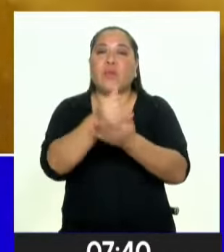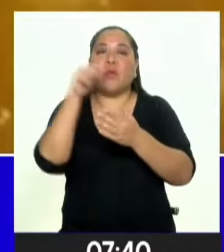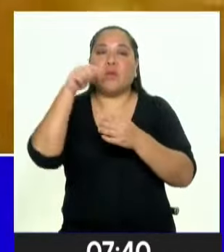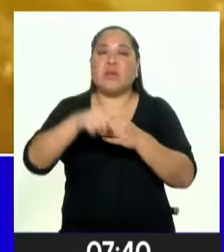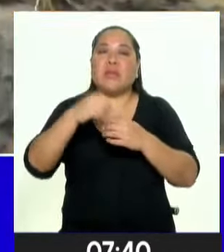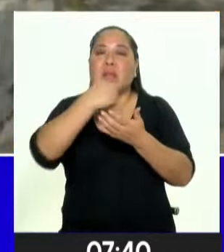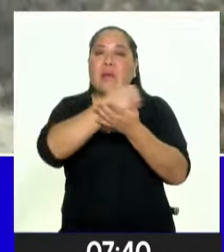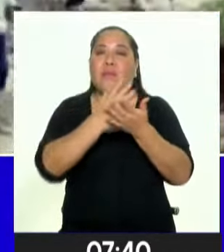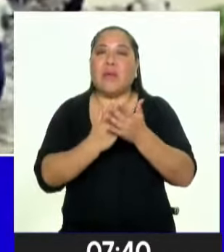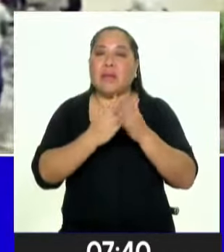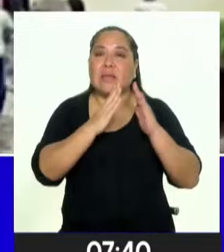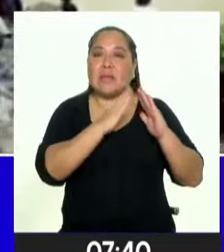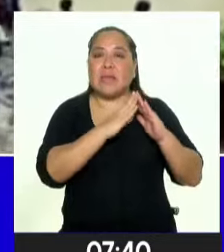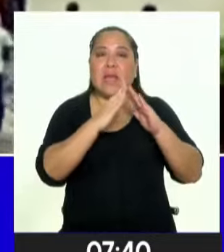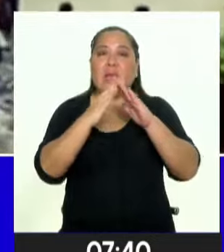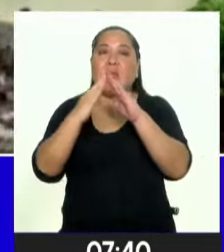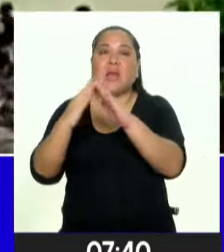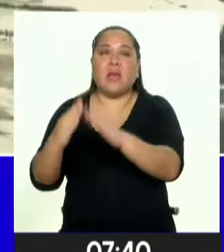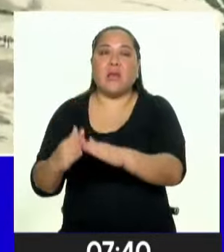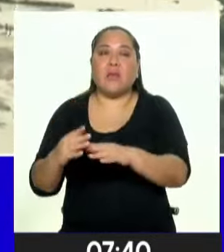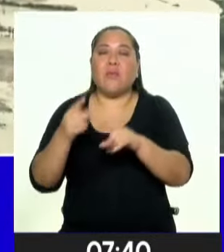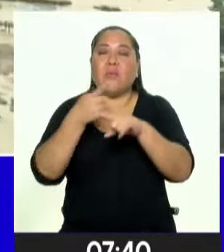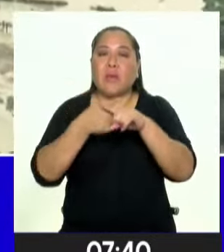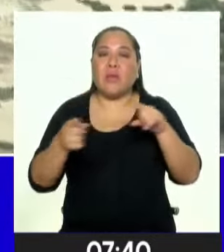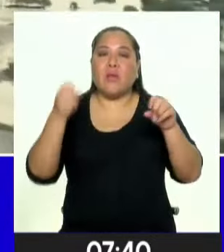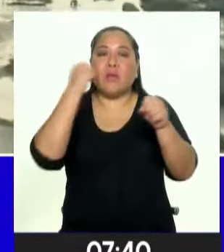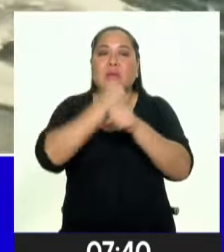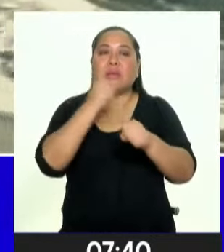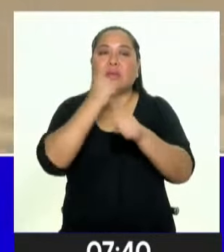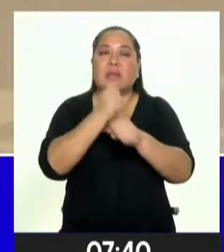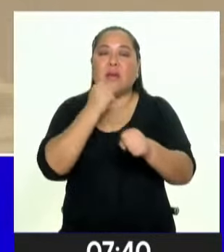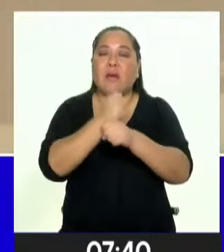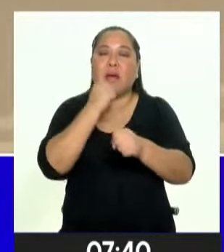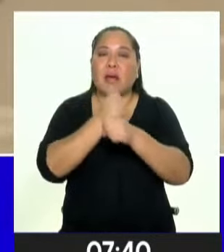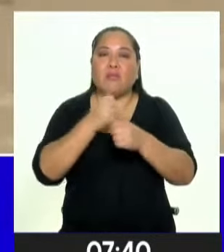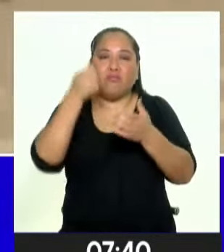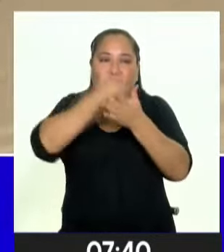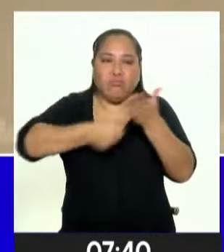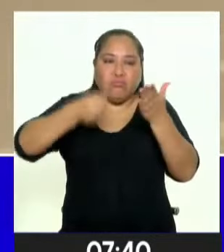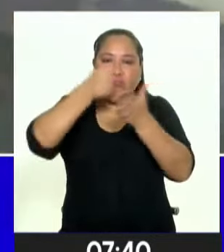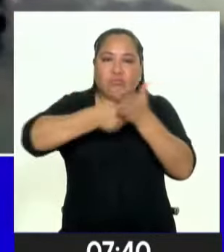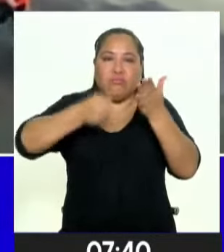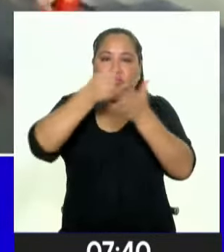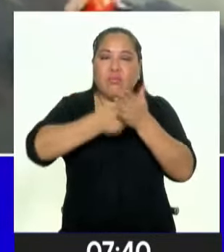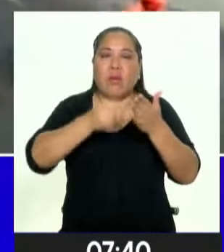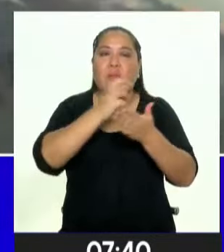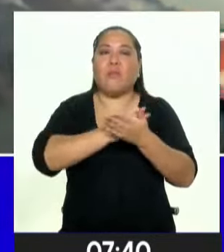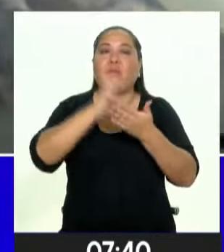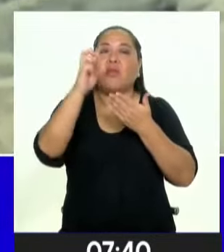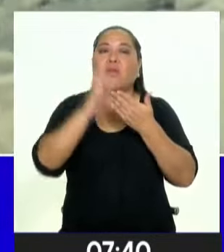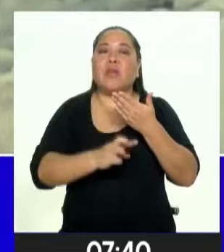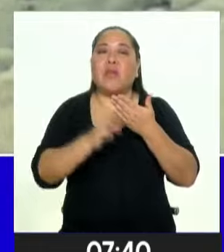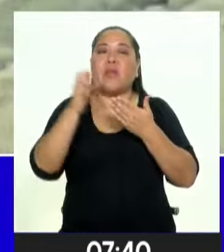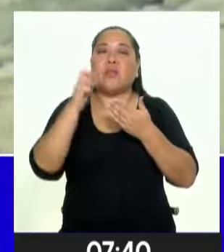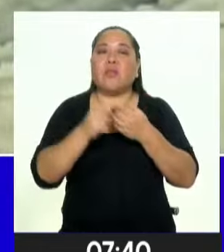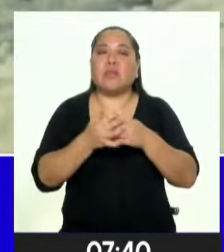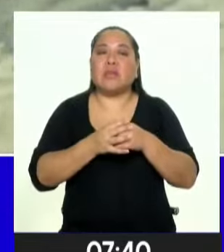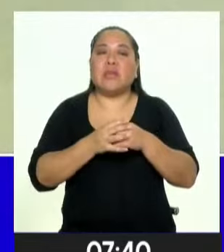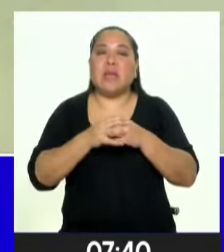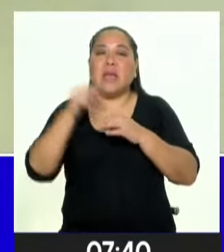intensamente en en todos los proyectos referidos a drenaje pluvial